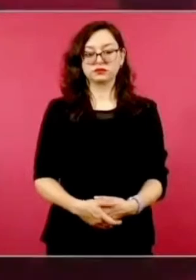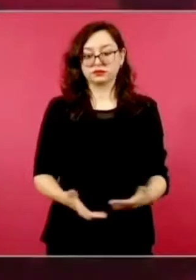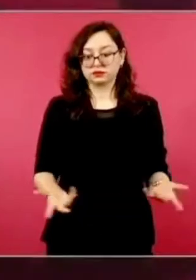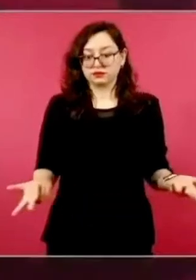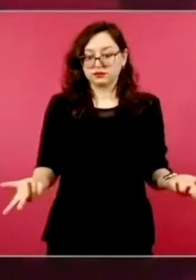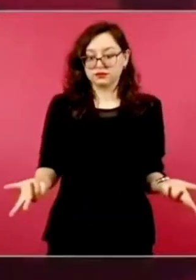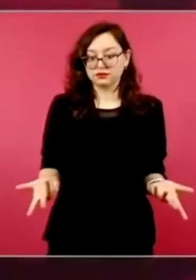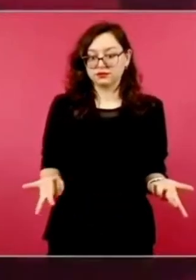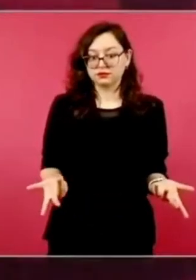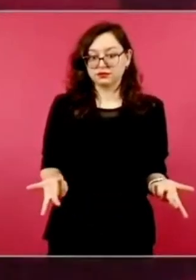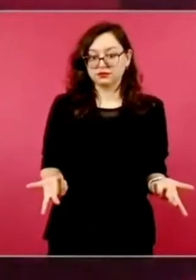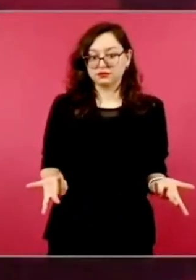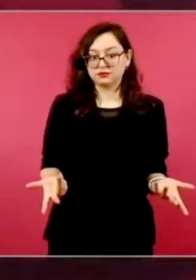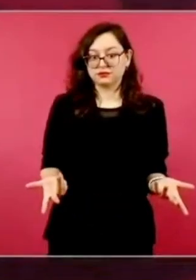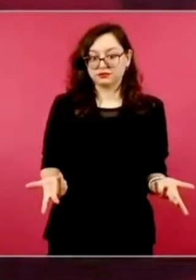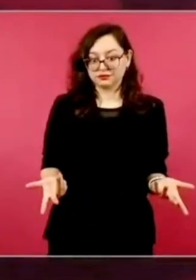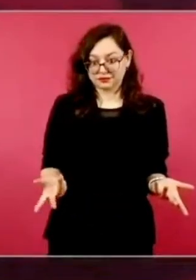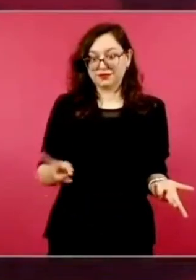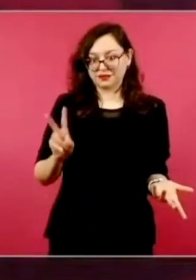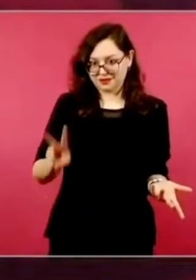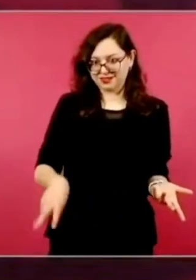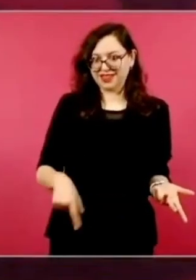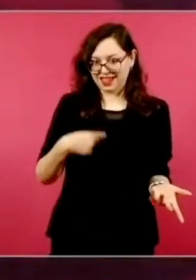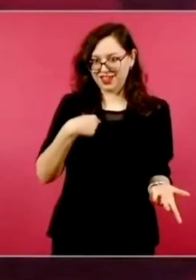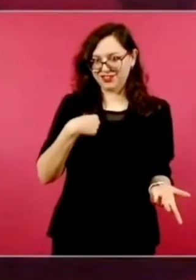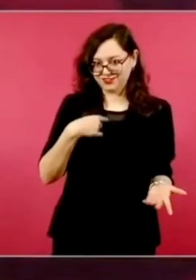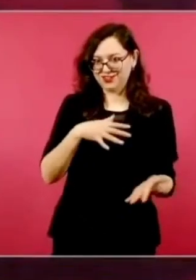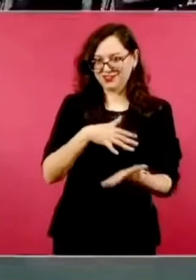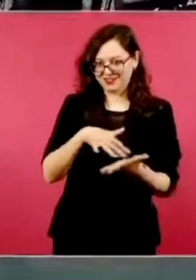entonces sí es en el sentido que yo lo estoy leyendo.